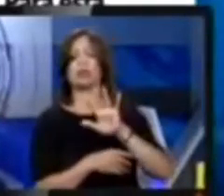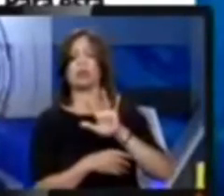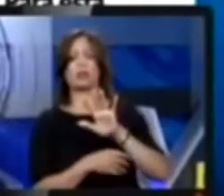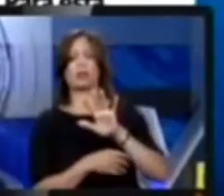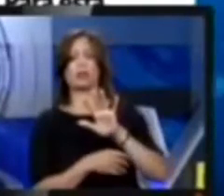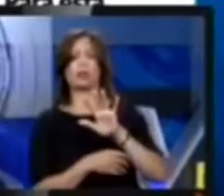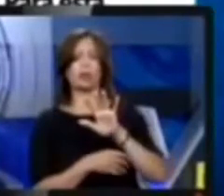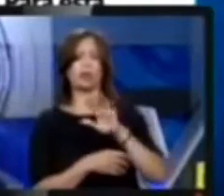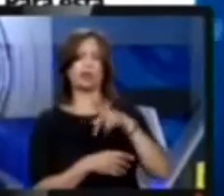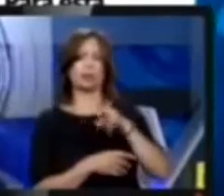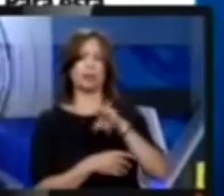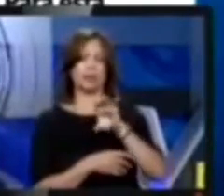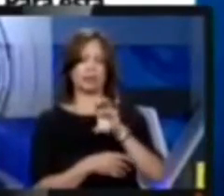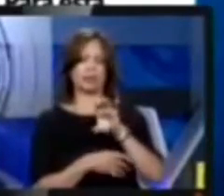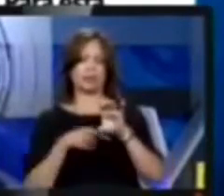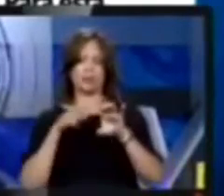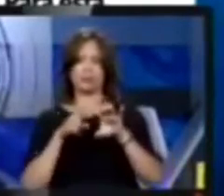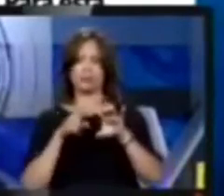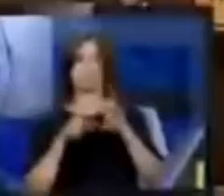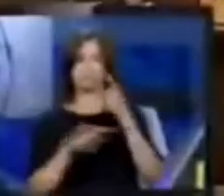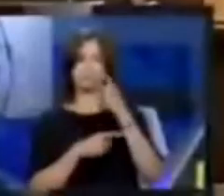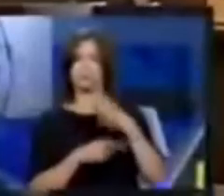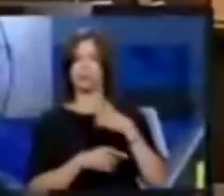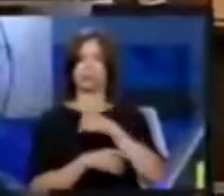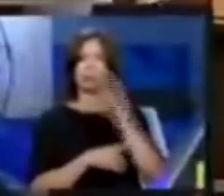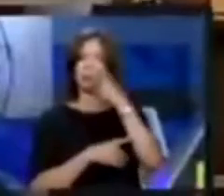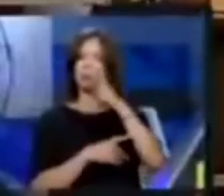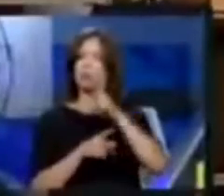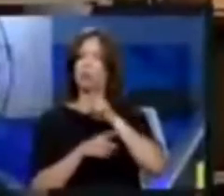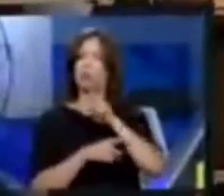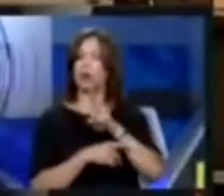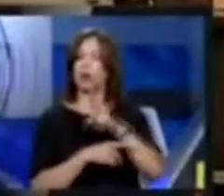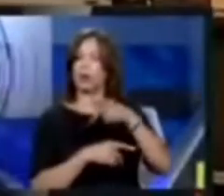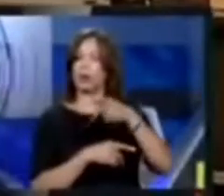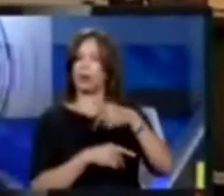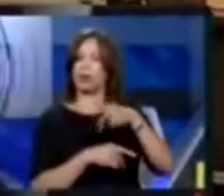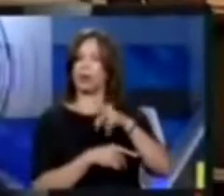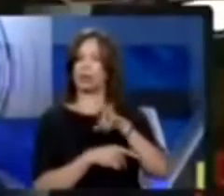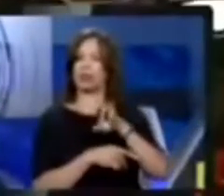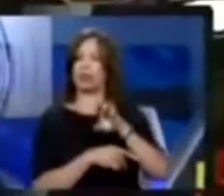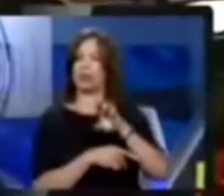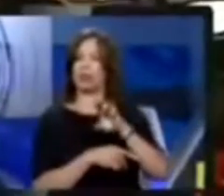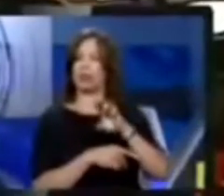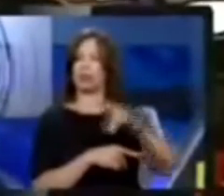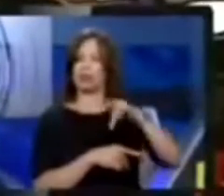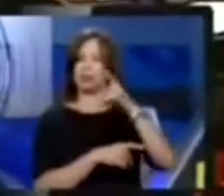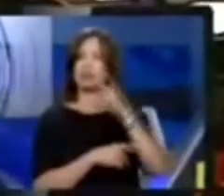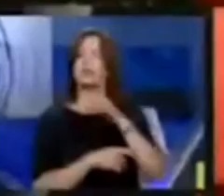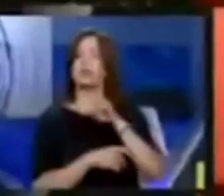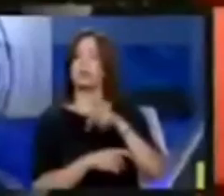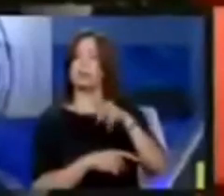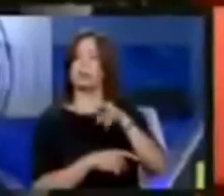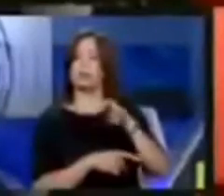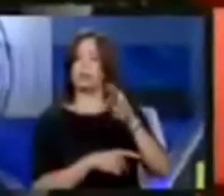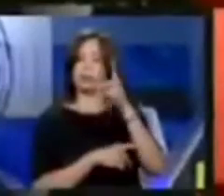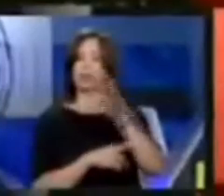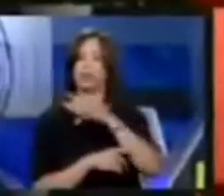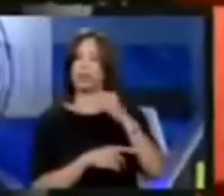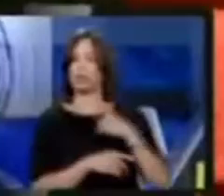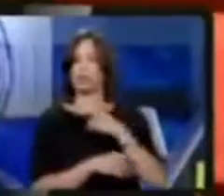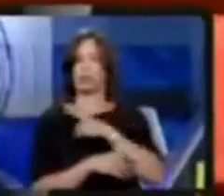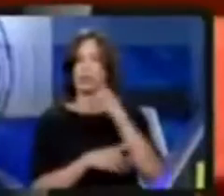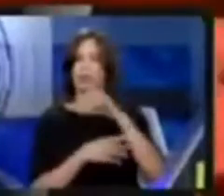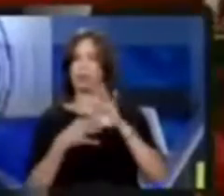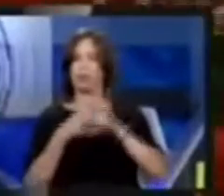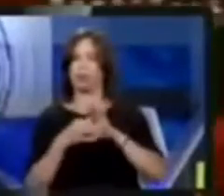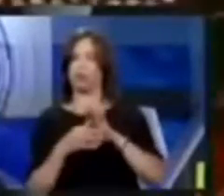5 del Partido Reformista Social Cristiano, el diputado por el Partido Popular Demócrata, PPD, y 10 del PRM. También el diputado